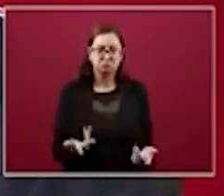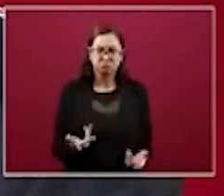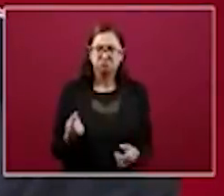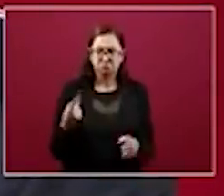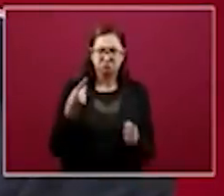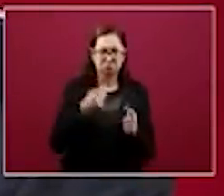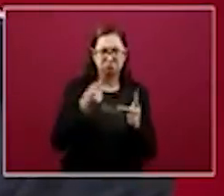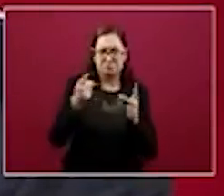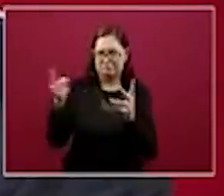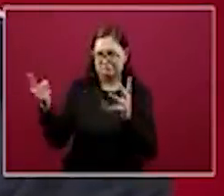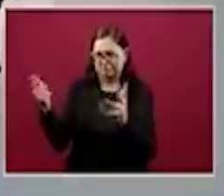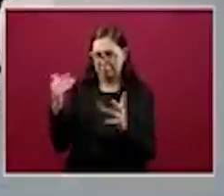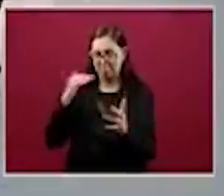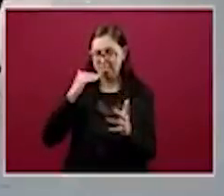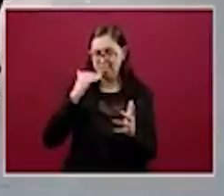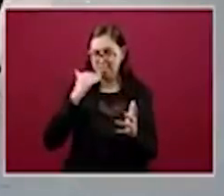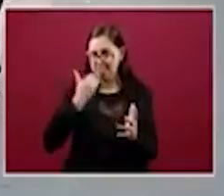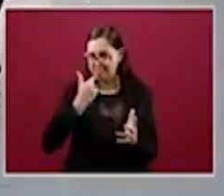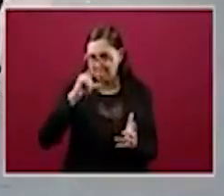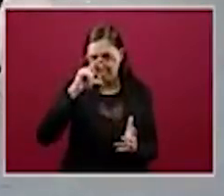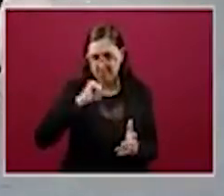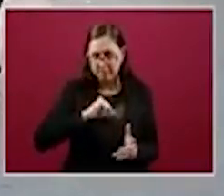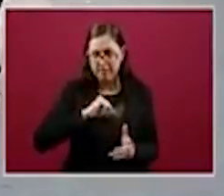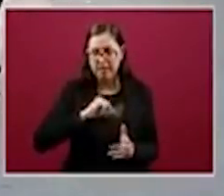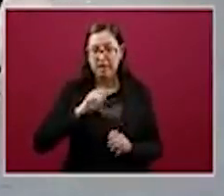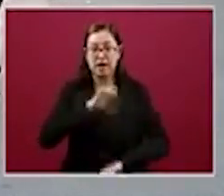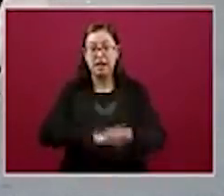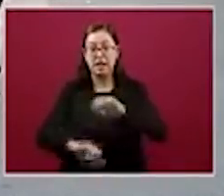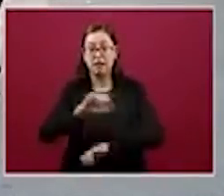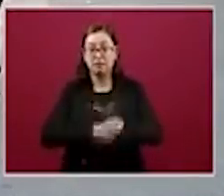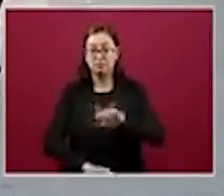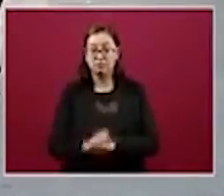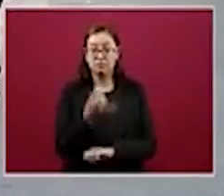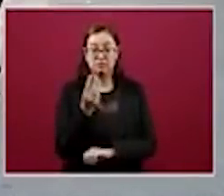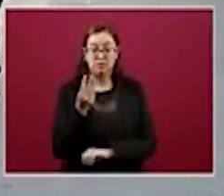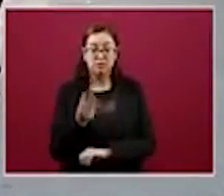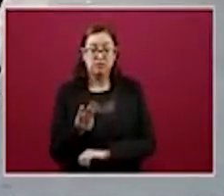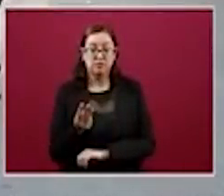irregular es que 3 empresas